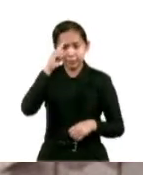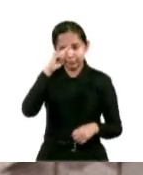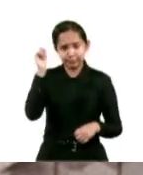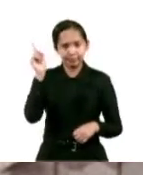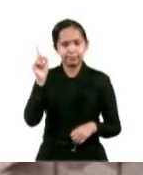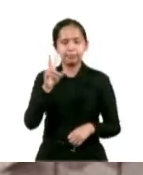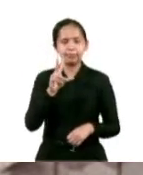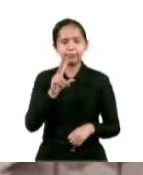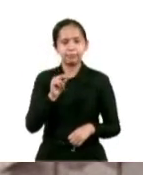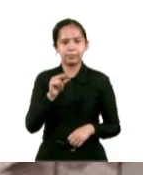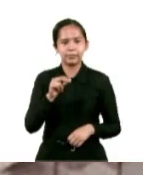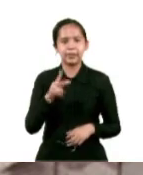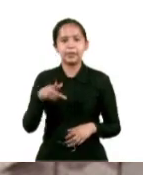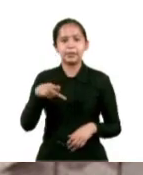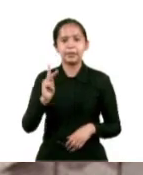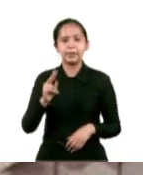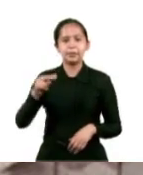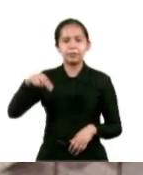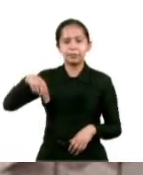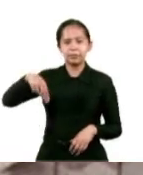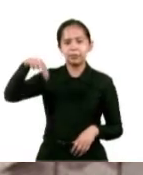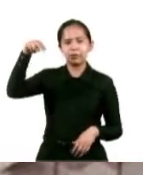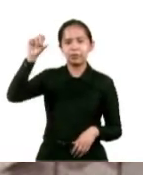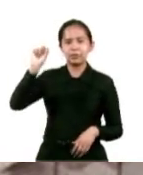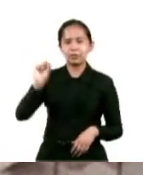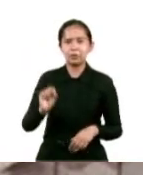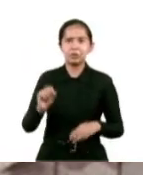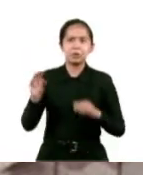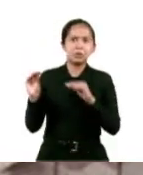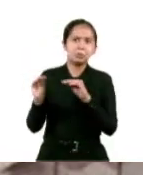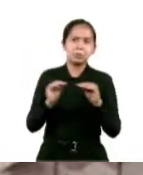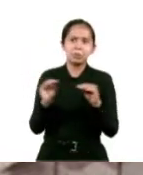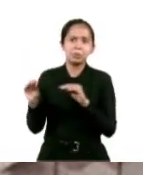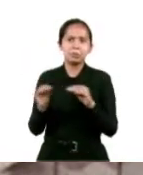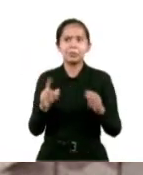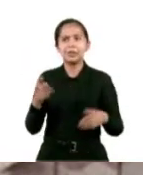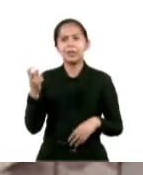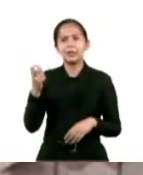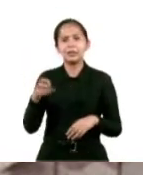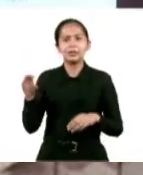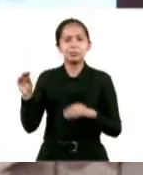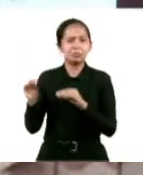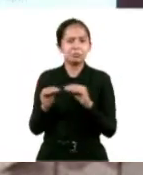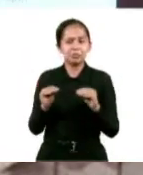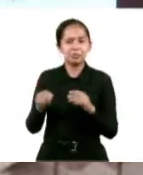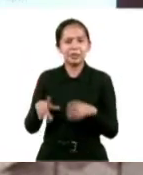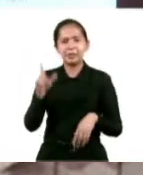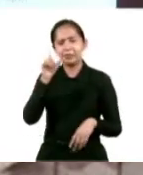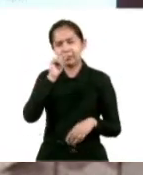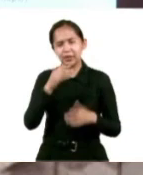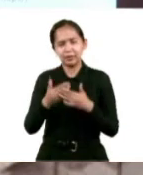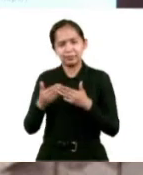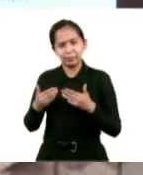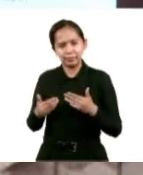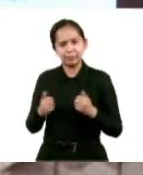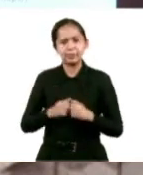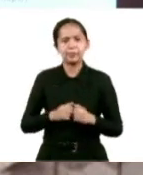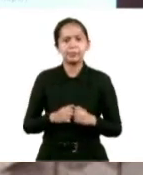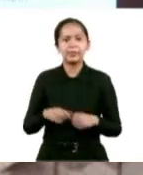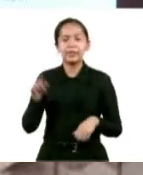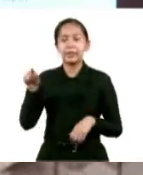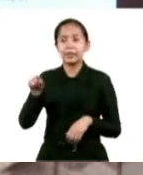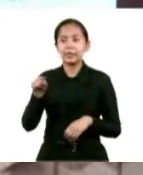Las vigas norte y sur se cargaron de tal manera que se estuvieron moviendo una hacia la otra antes de la falla y estas deformaciones no